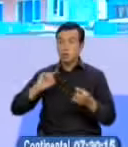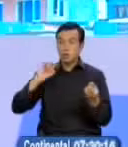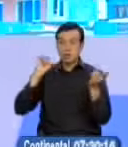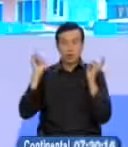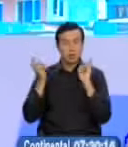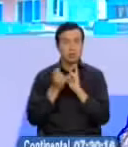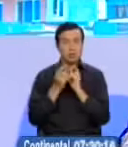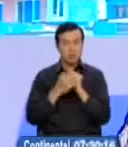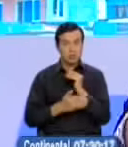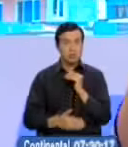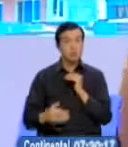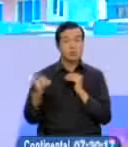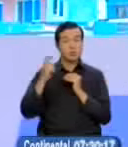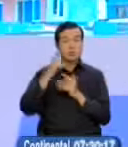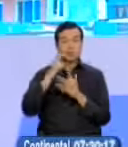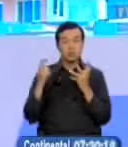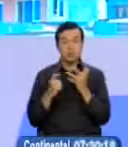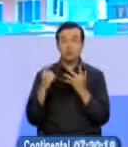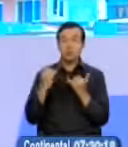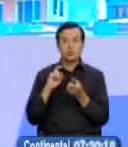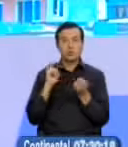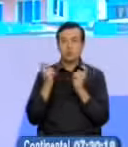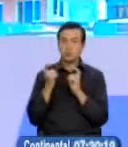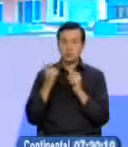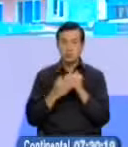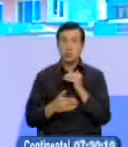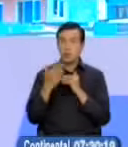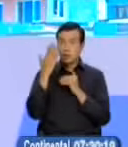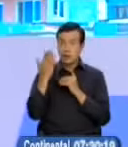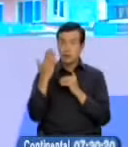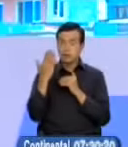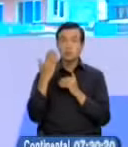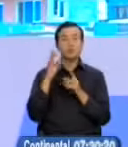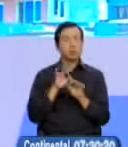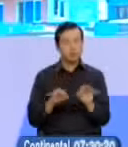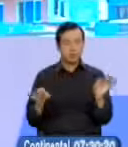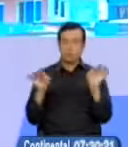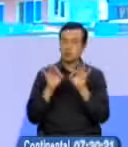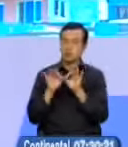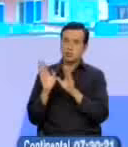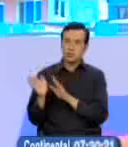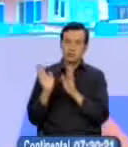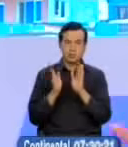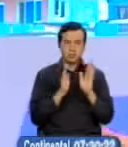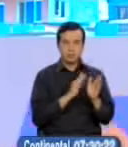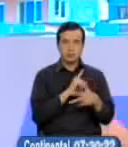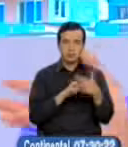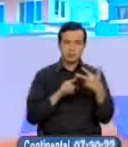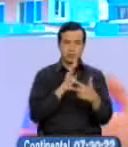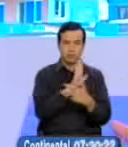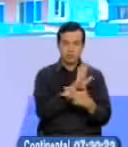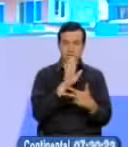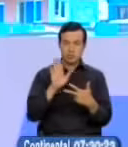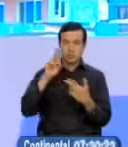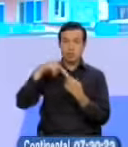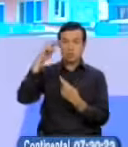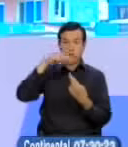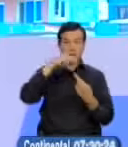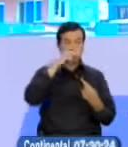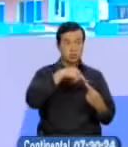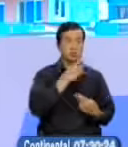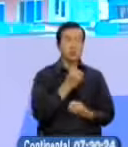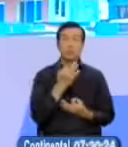y sin una lectura de que estamos en otro momento. Esa matriz me parece que va a ser fundamental y ahí va a estar estas diferencias regionales que sí existen